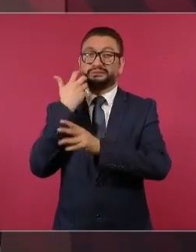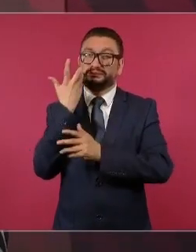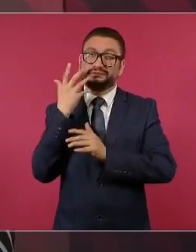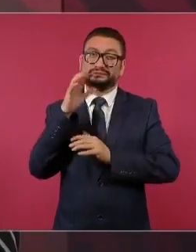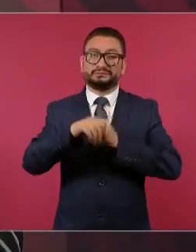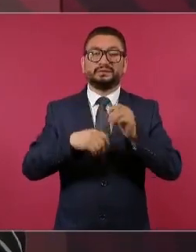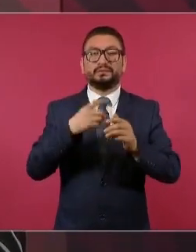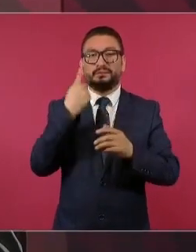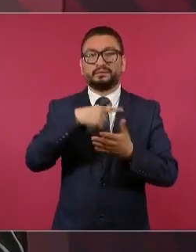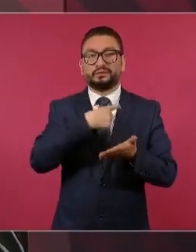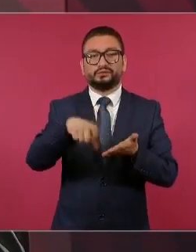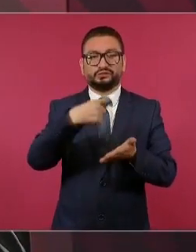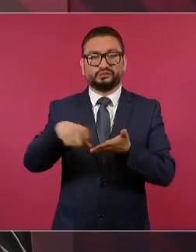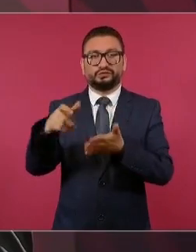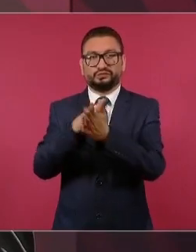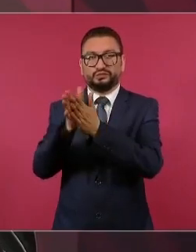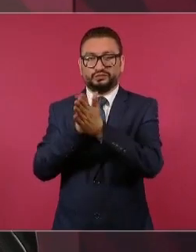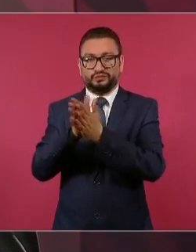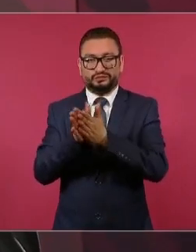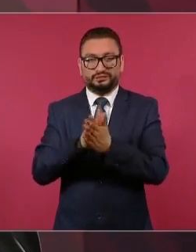comprando chocolate,